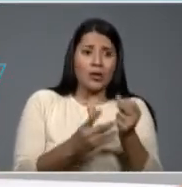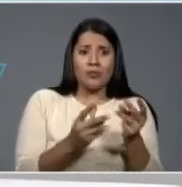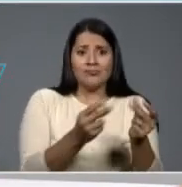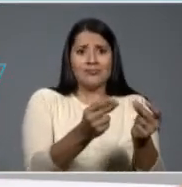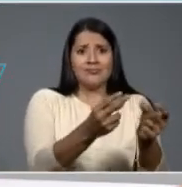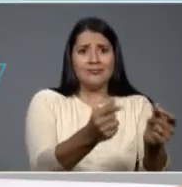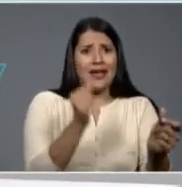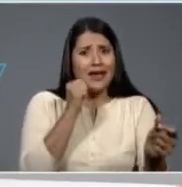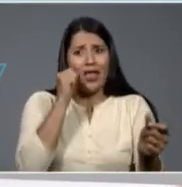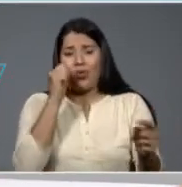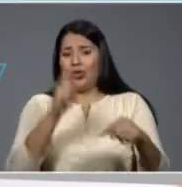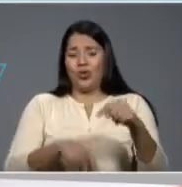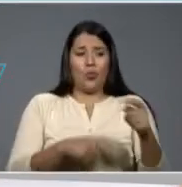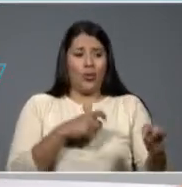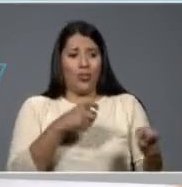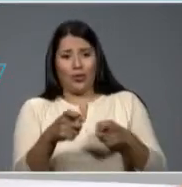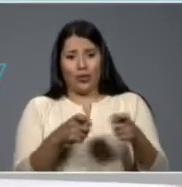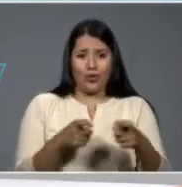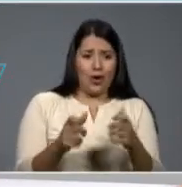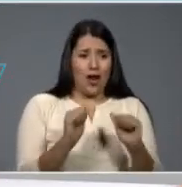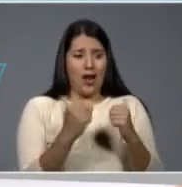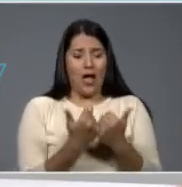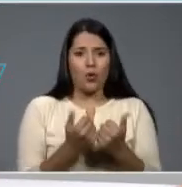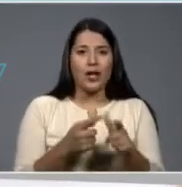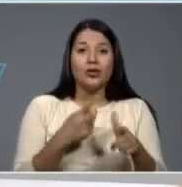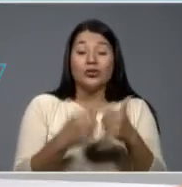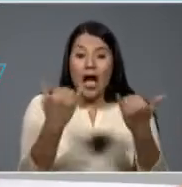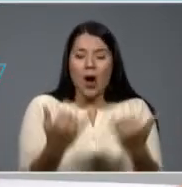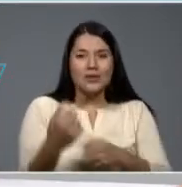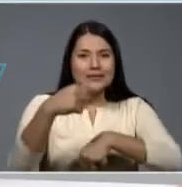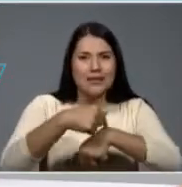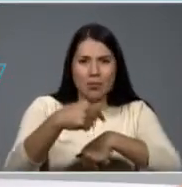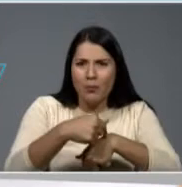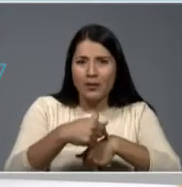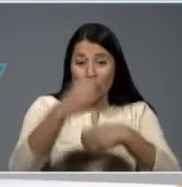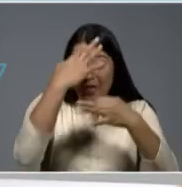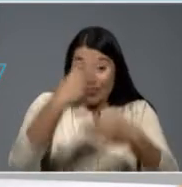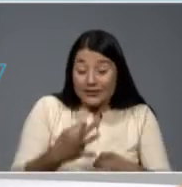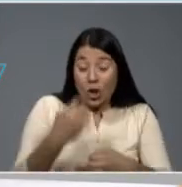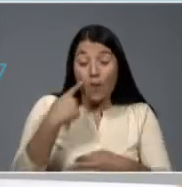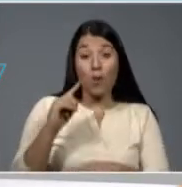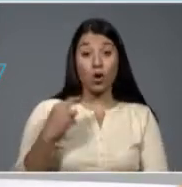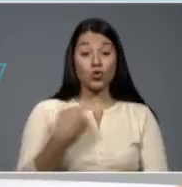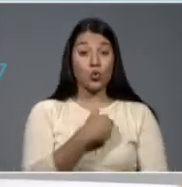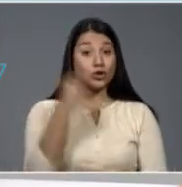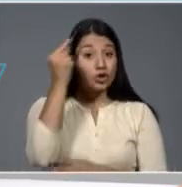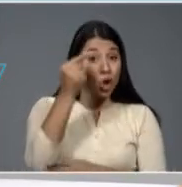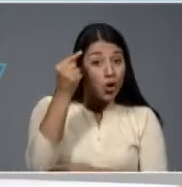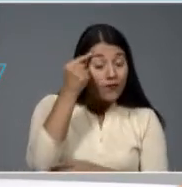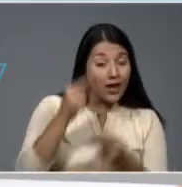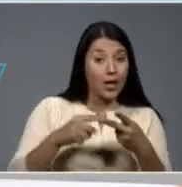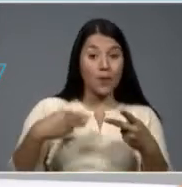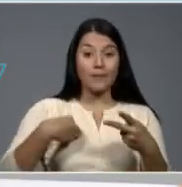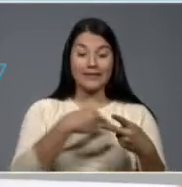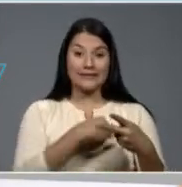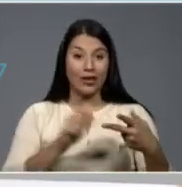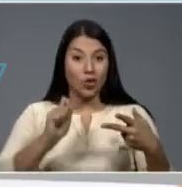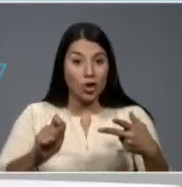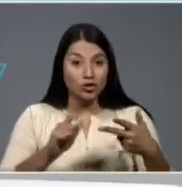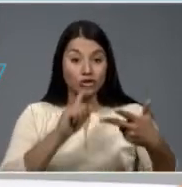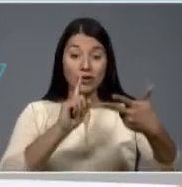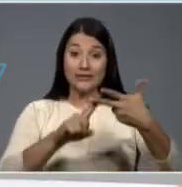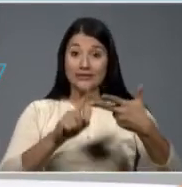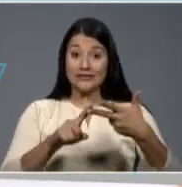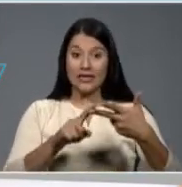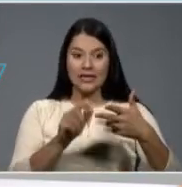un adulto es capaz de controlar en el aula. Entonces estamos en ese momento en el que las tomas de decisiones por nuestros gobiernos, ministerios de educación y la propia apuesta por el liderazgo